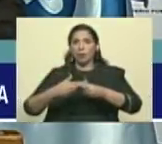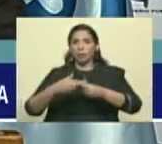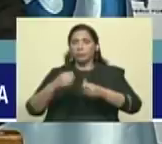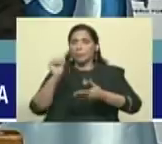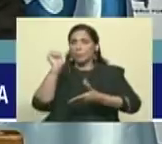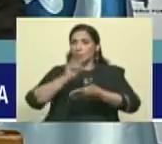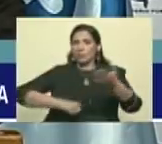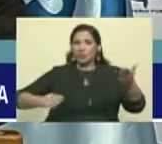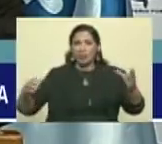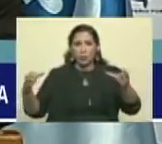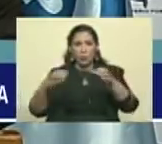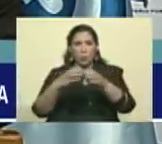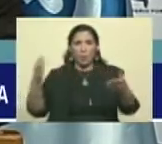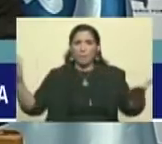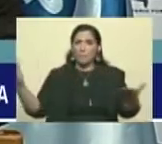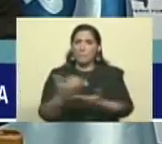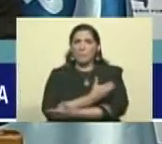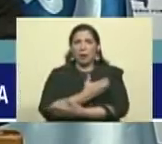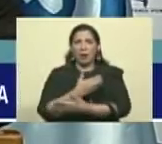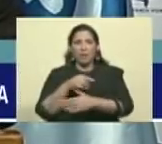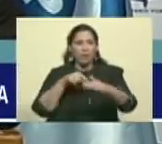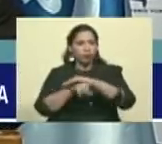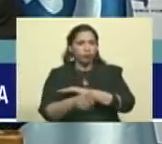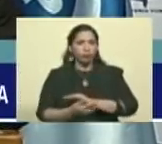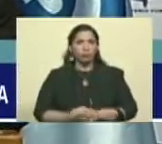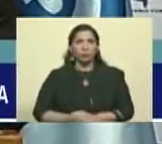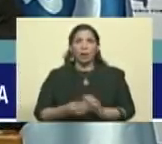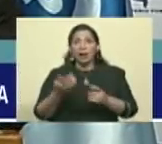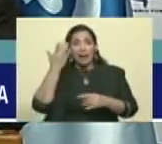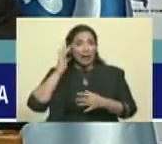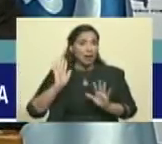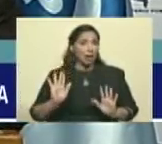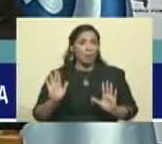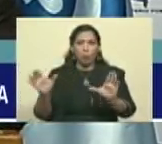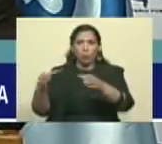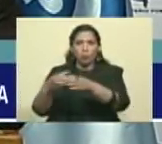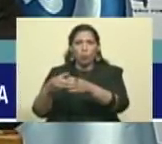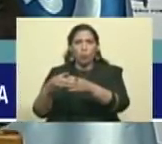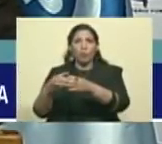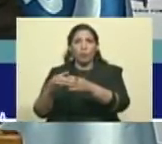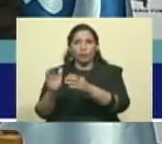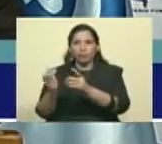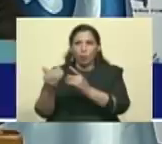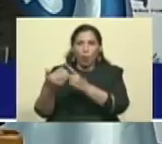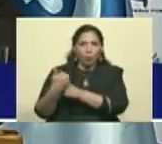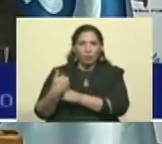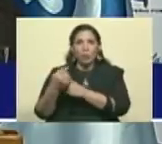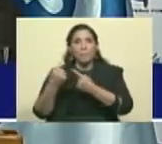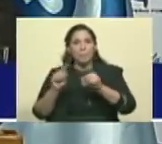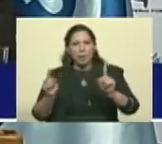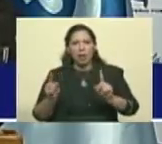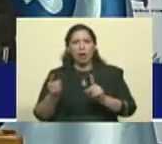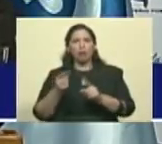y creen que pueden estar impunemente actuando, pero no será así. Yo anuncio que,